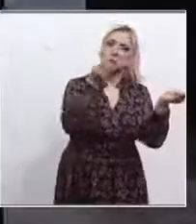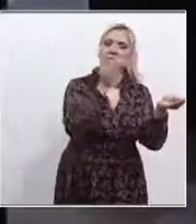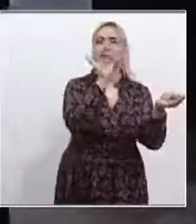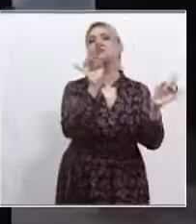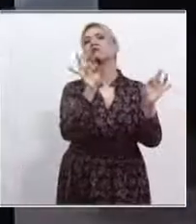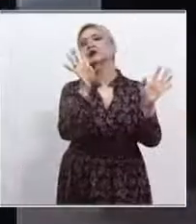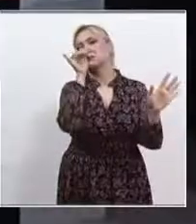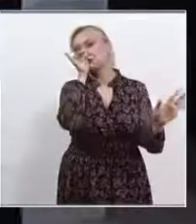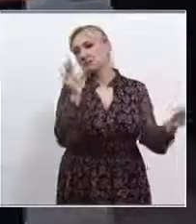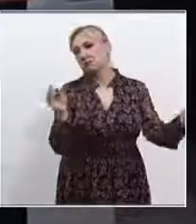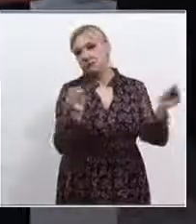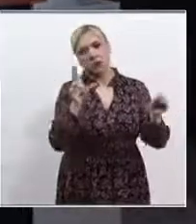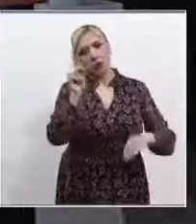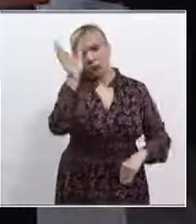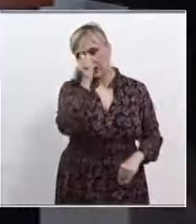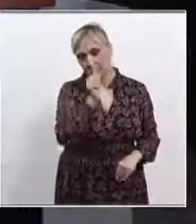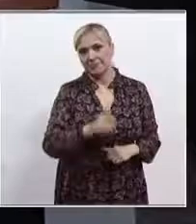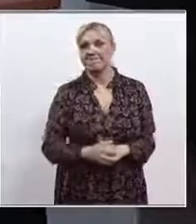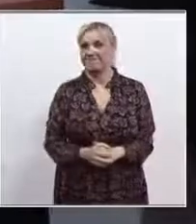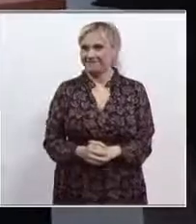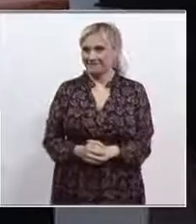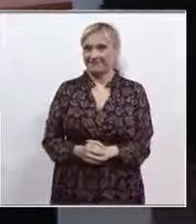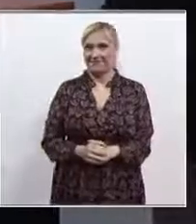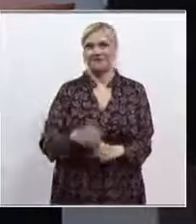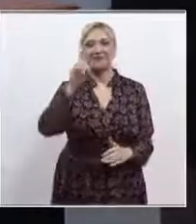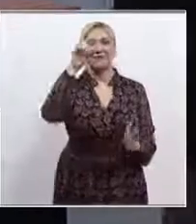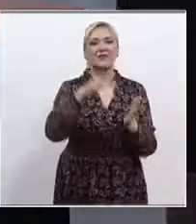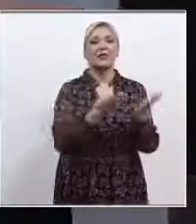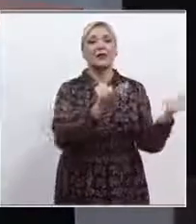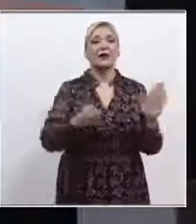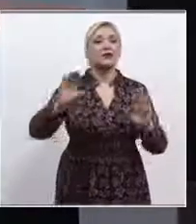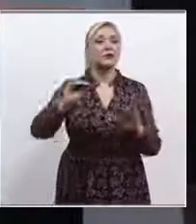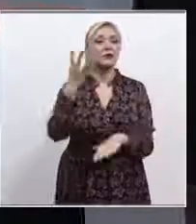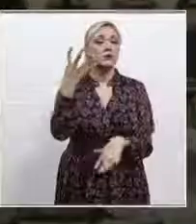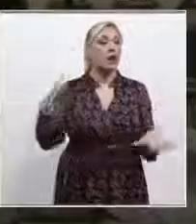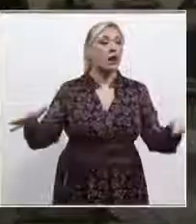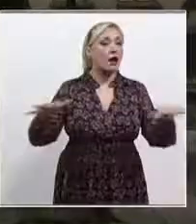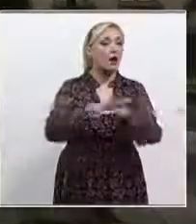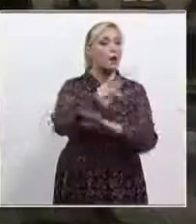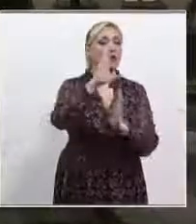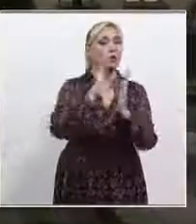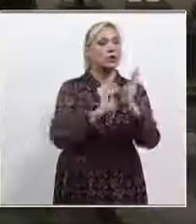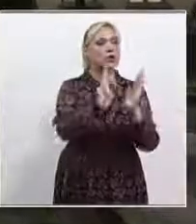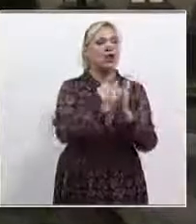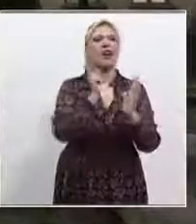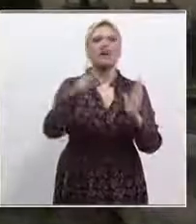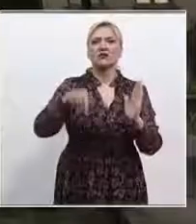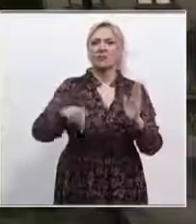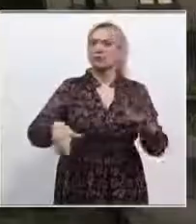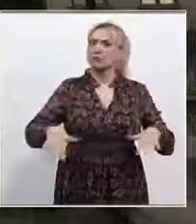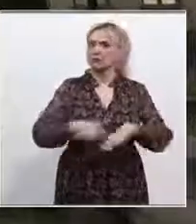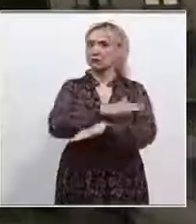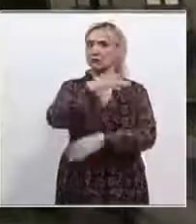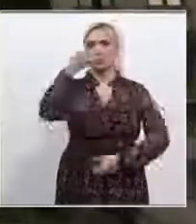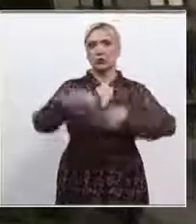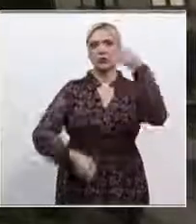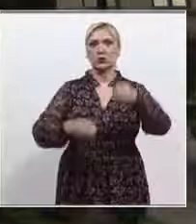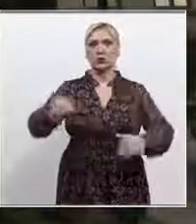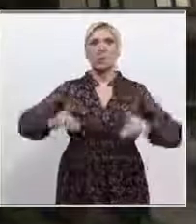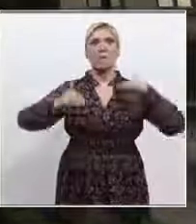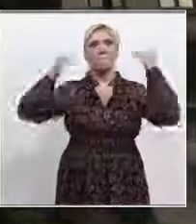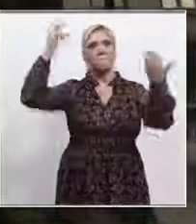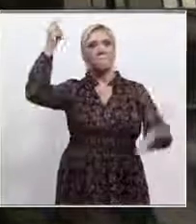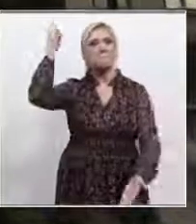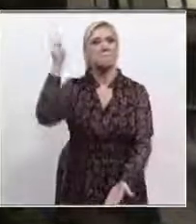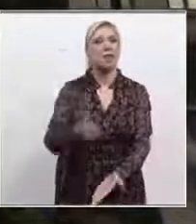La reforma constitucional de 1994 revolucionó el sistema de justicia en México al transformar a la Suprema Corte en un